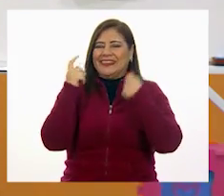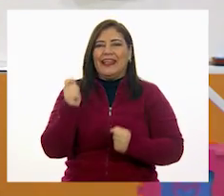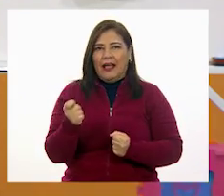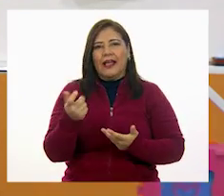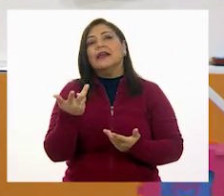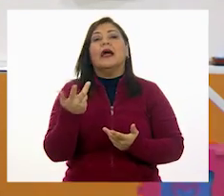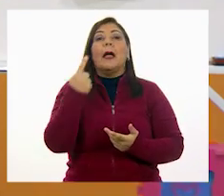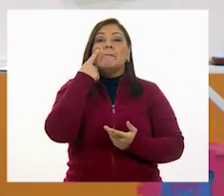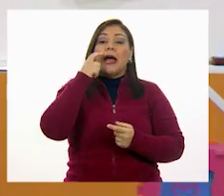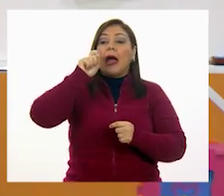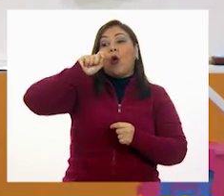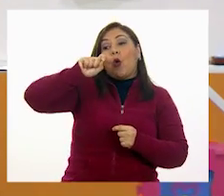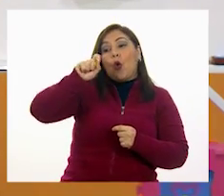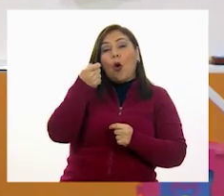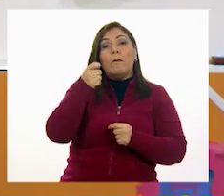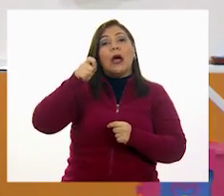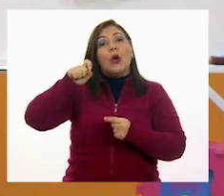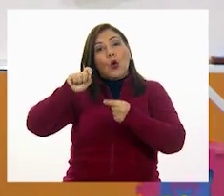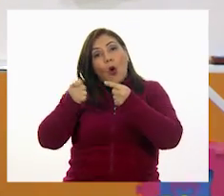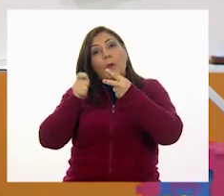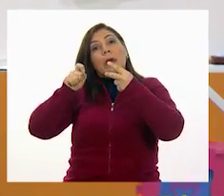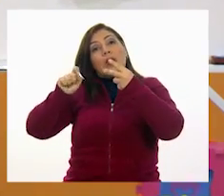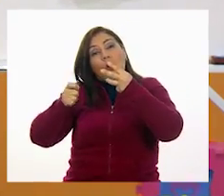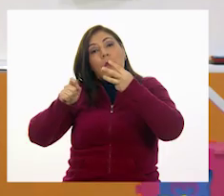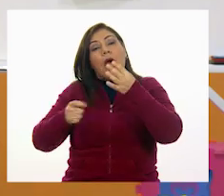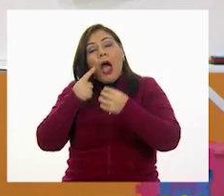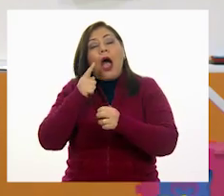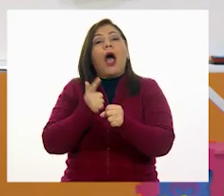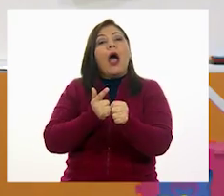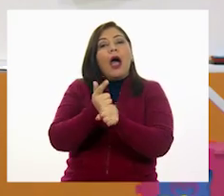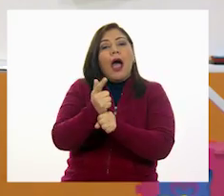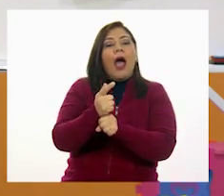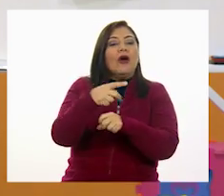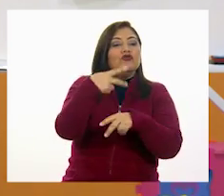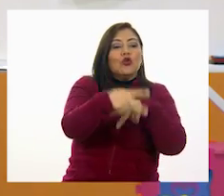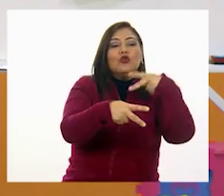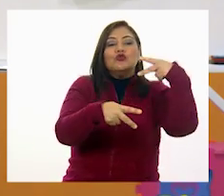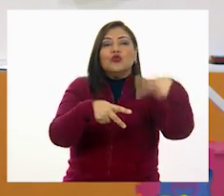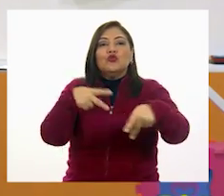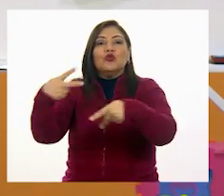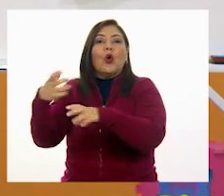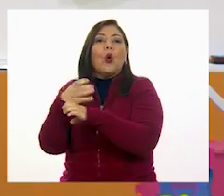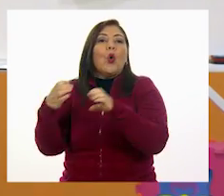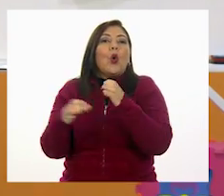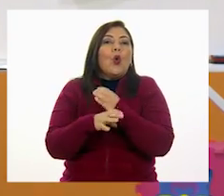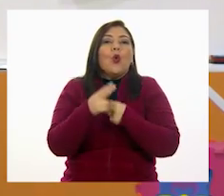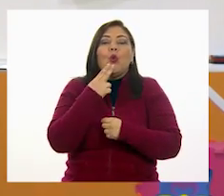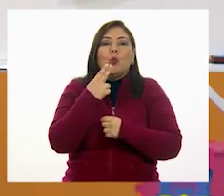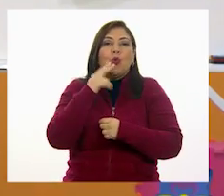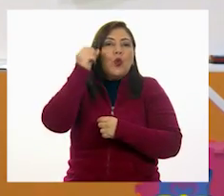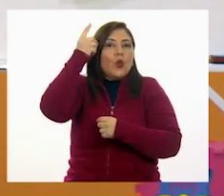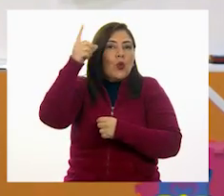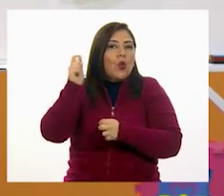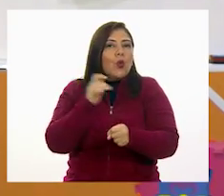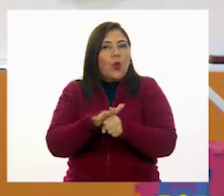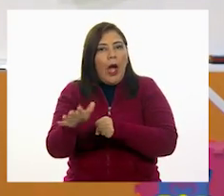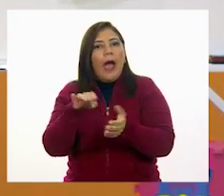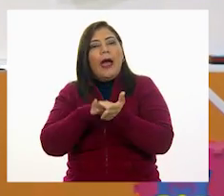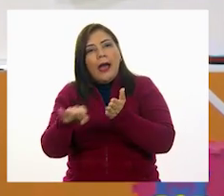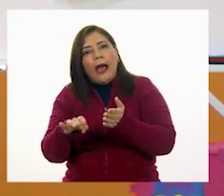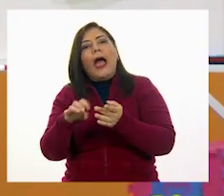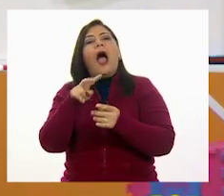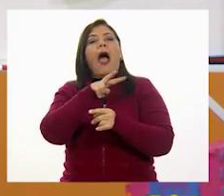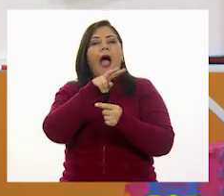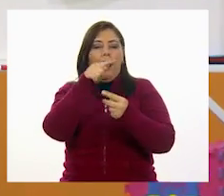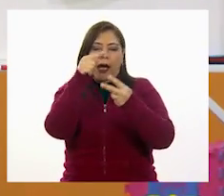las comas me daban la idea exactamente de a quién le pertenecía cada objeto, por ejemplo. Y se entendía todo,